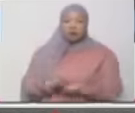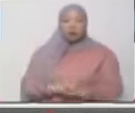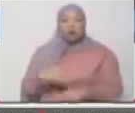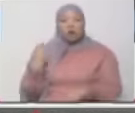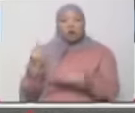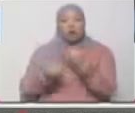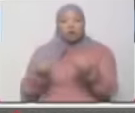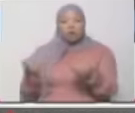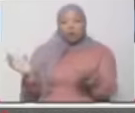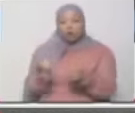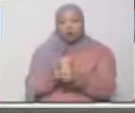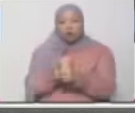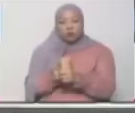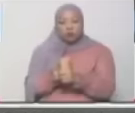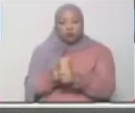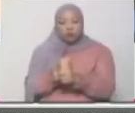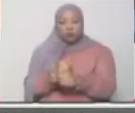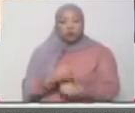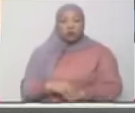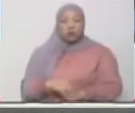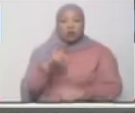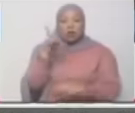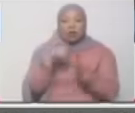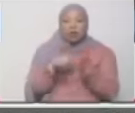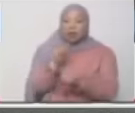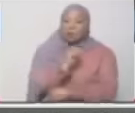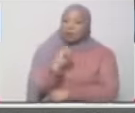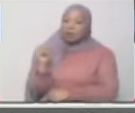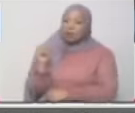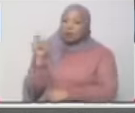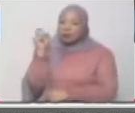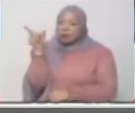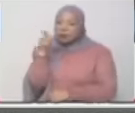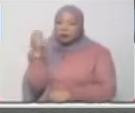uno descubre mil cosas allí.